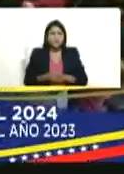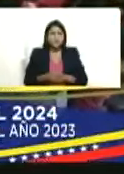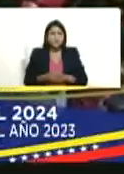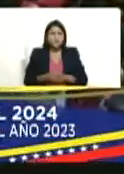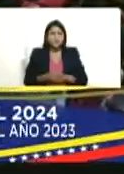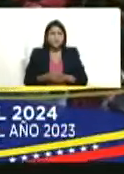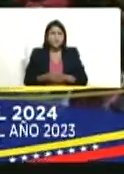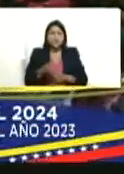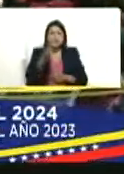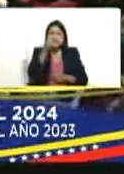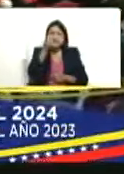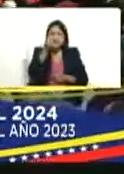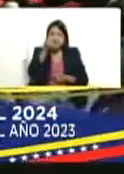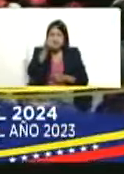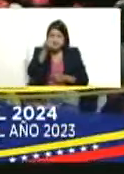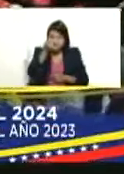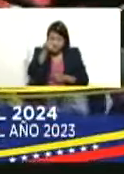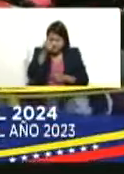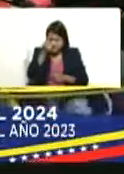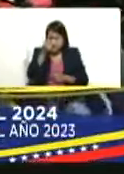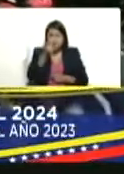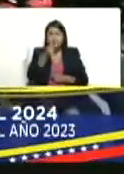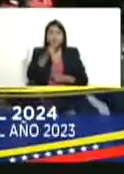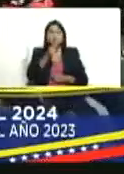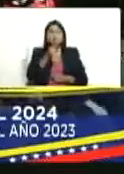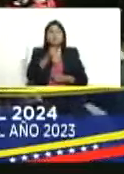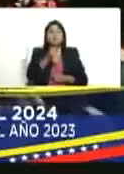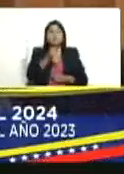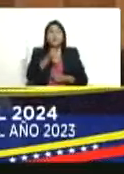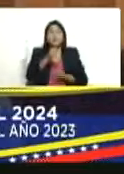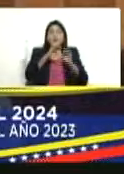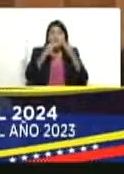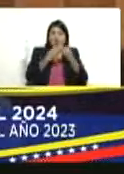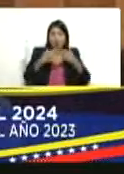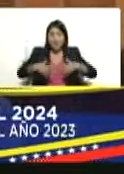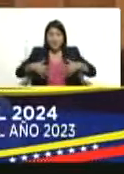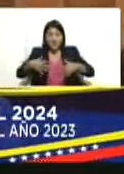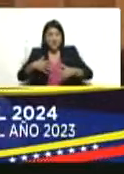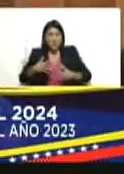Nadie, ningún apellido,